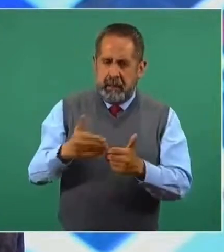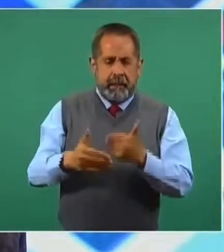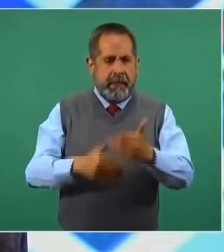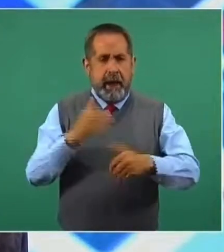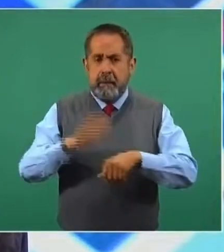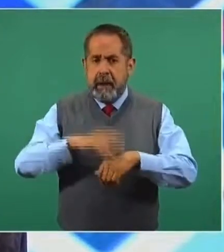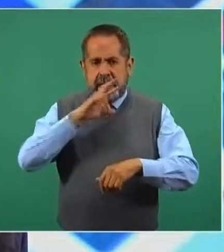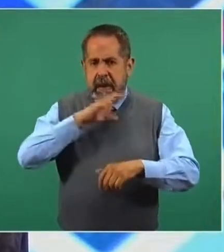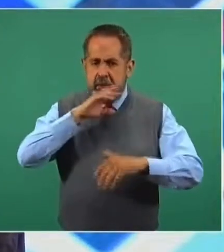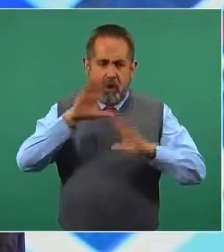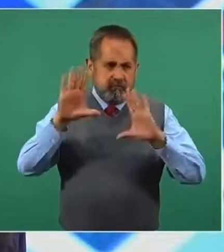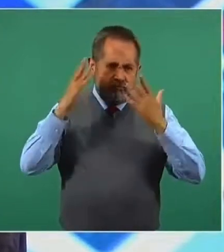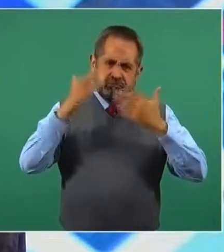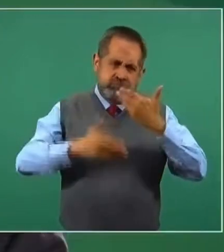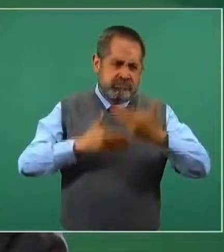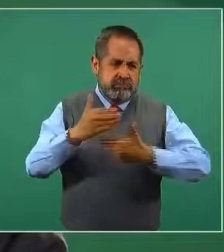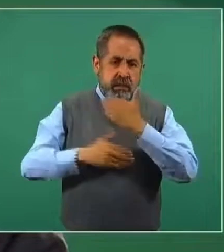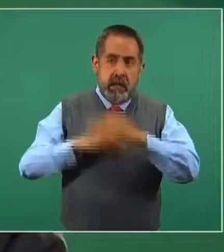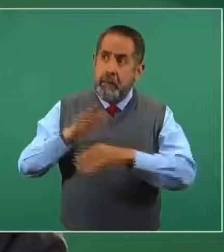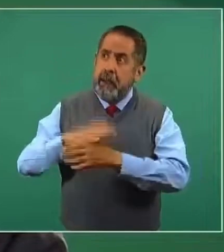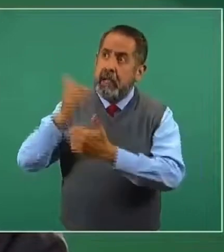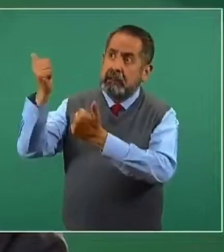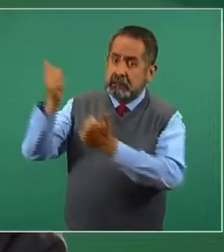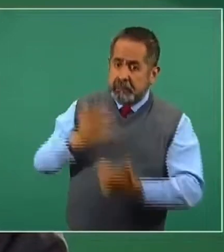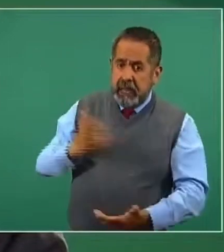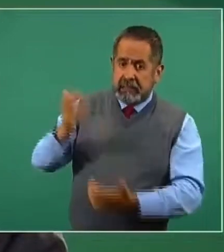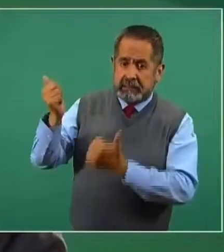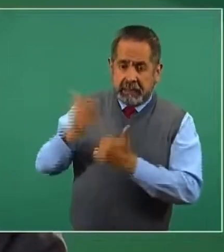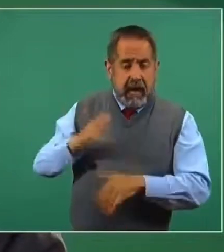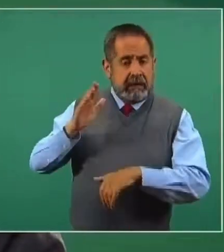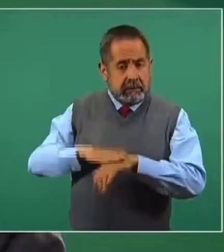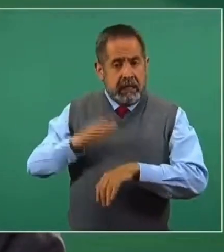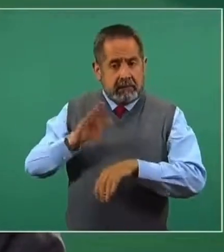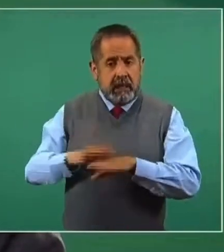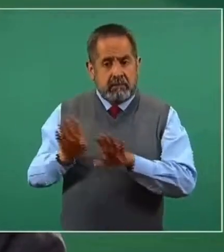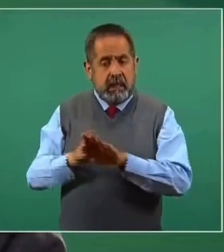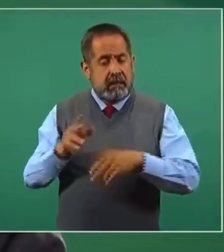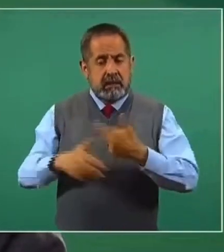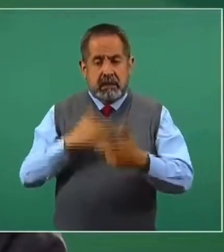más rápido, porque cada vez están llegando las vacunas contra COVID más rápidamente.